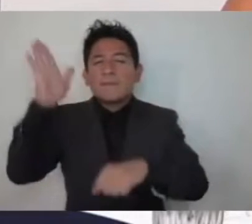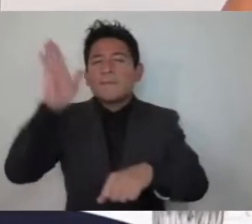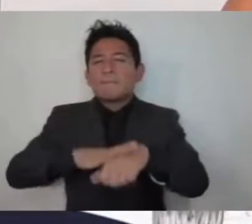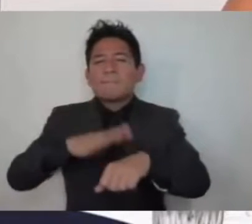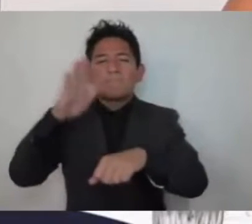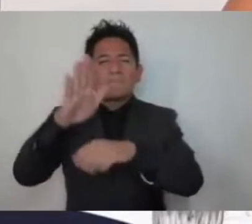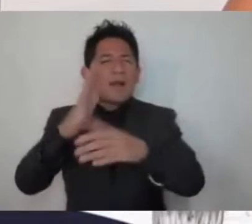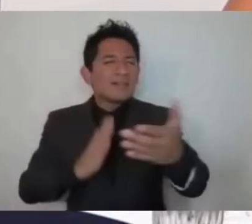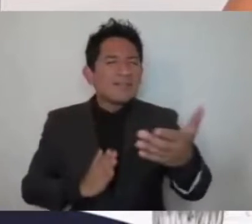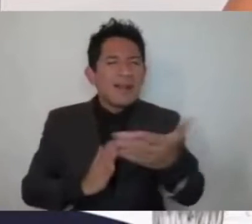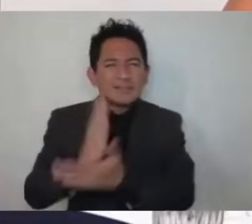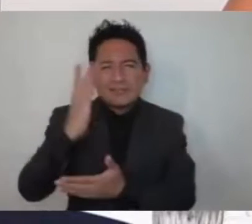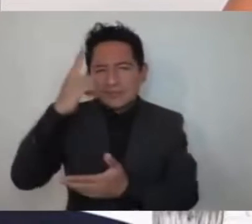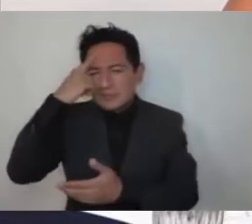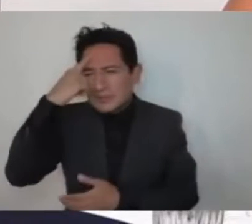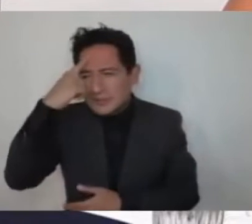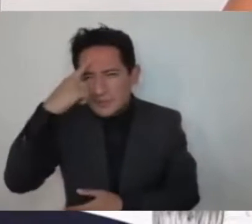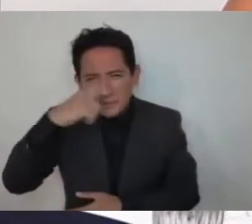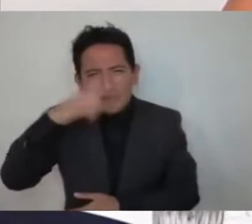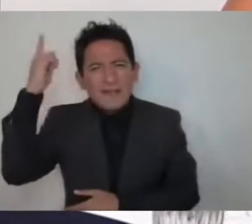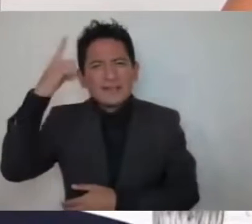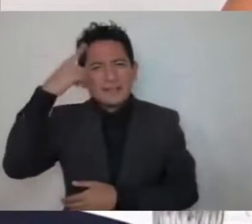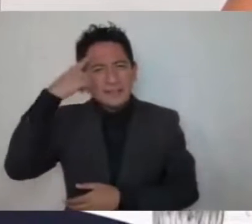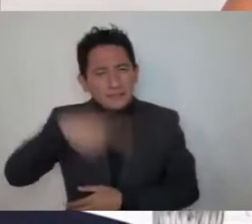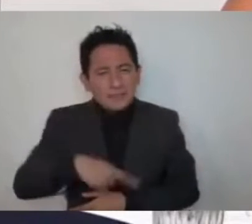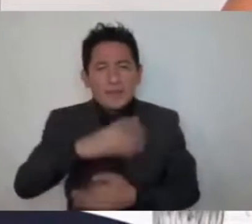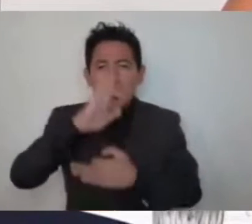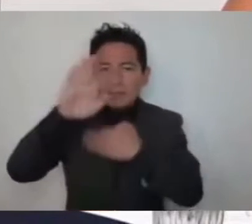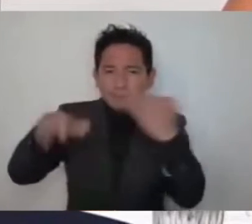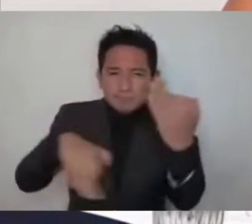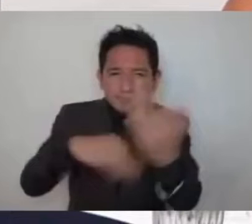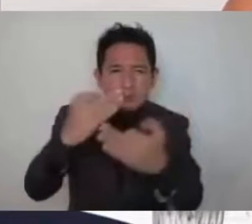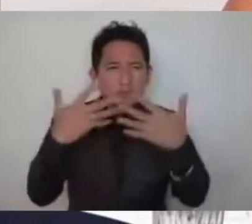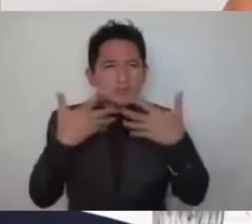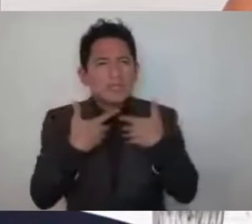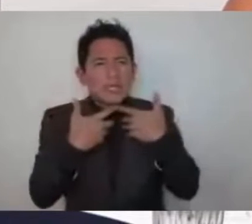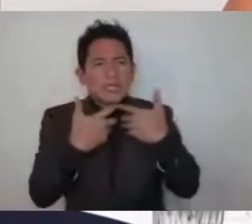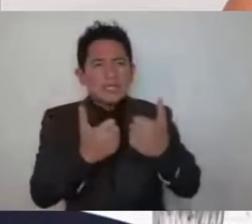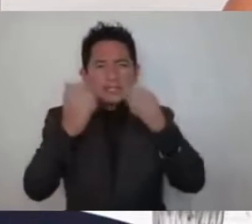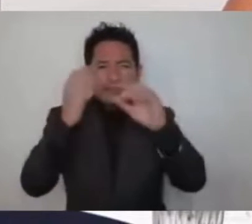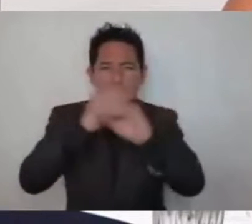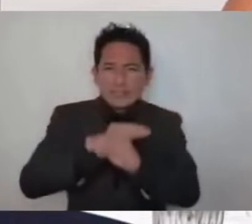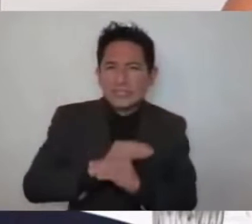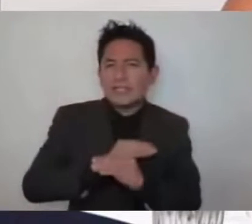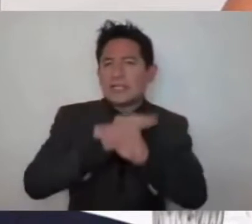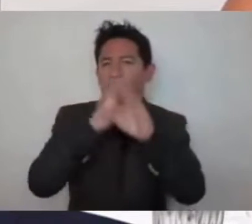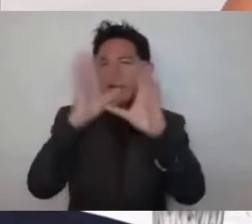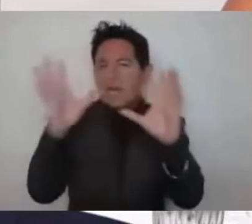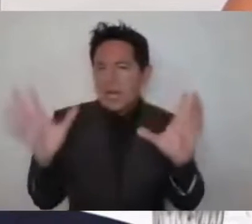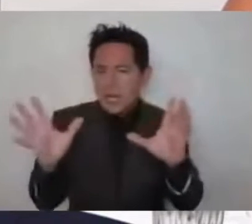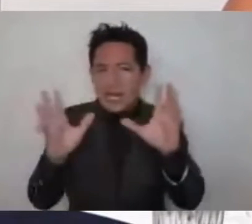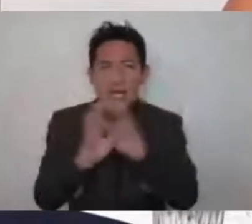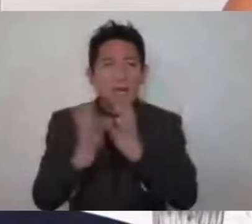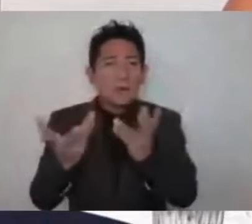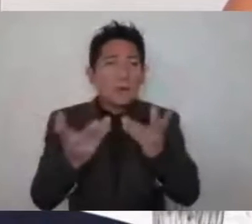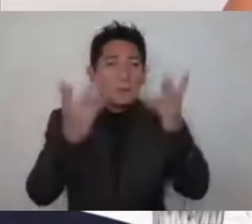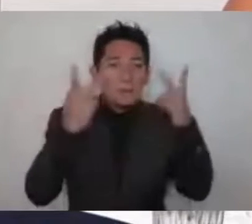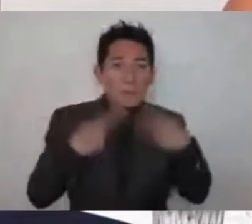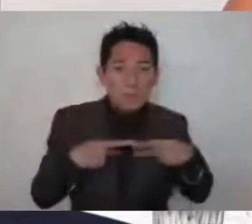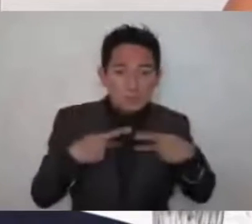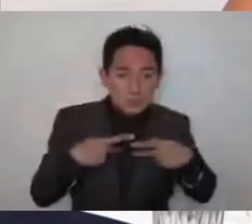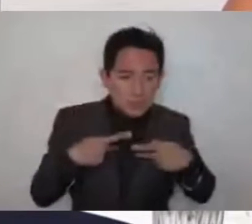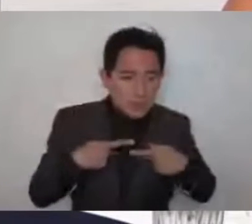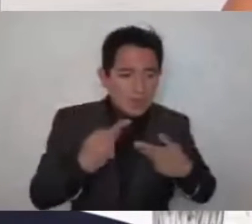ejemplo a la defensa pública Pues iba a reportar resultados positivos en el sistema porque pues a mayor observancia